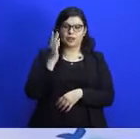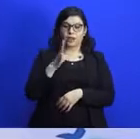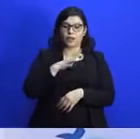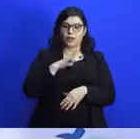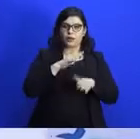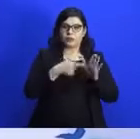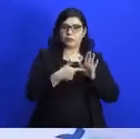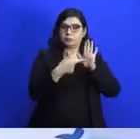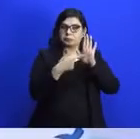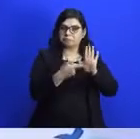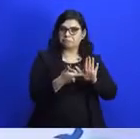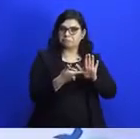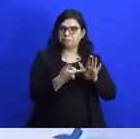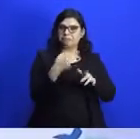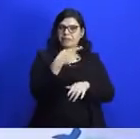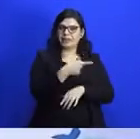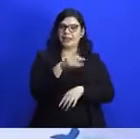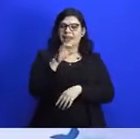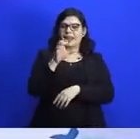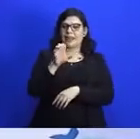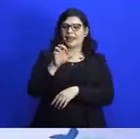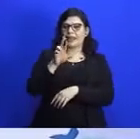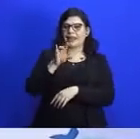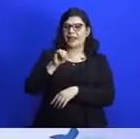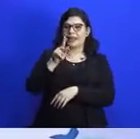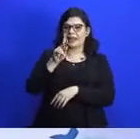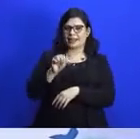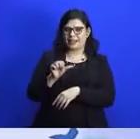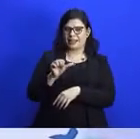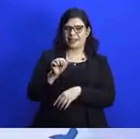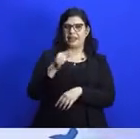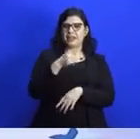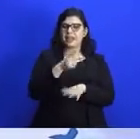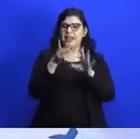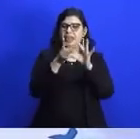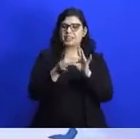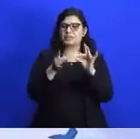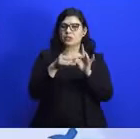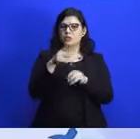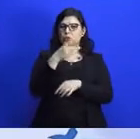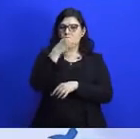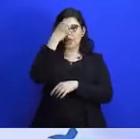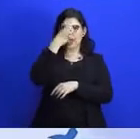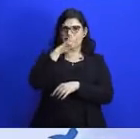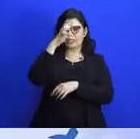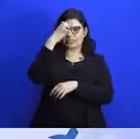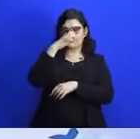Erika García, quien es parte del equipo de Supply Chain y nos va a contar su experiencia de trabajo y